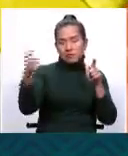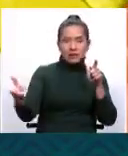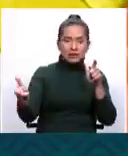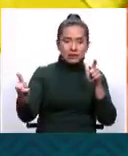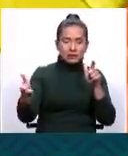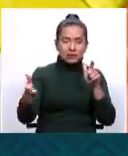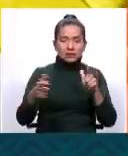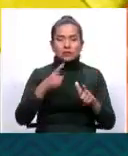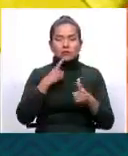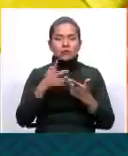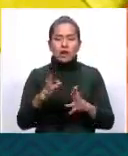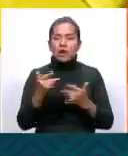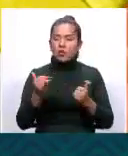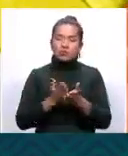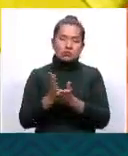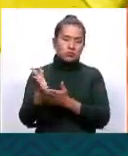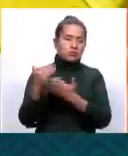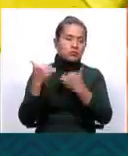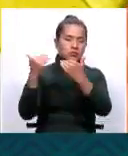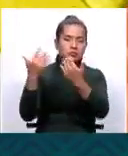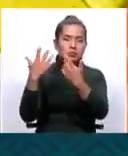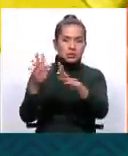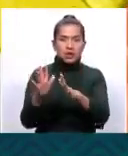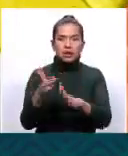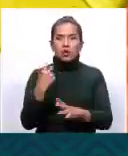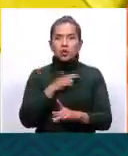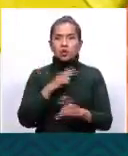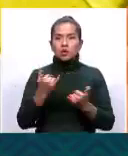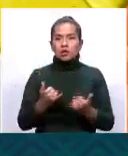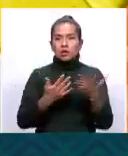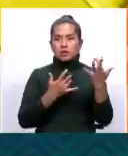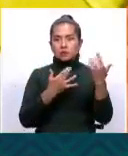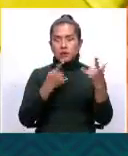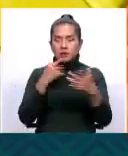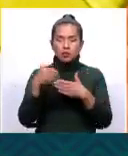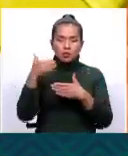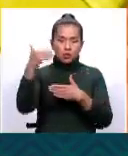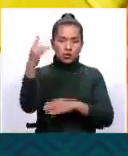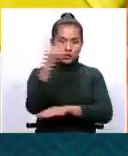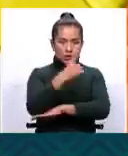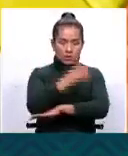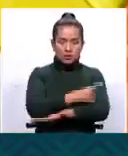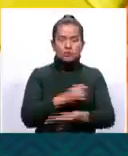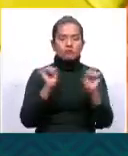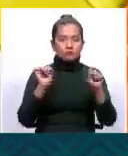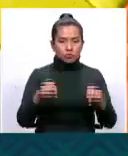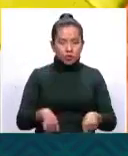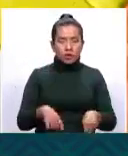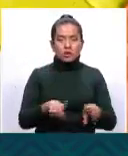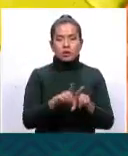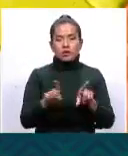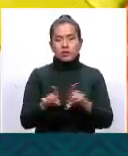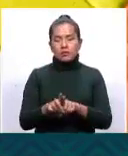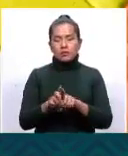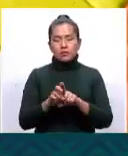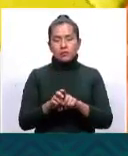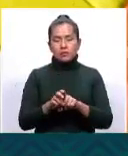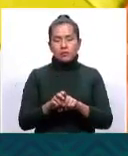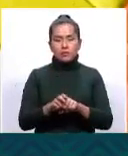ya está en curso y que esperamos justamente en los próximos días también poder